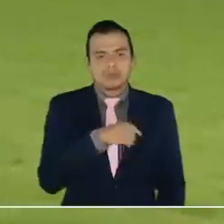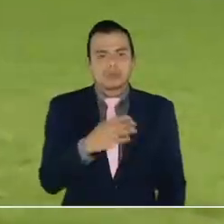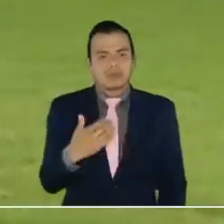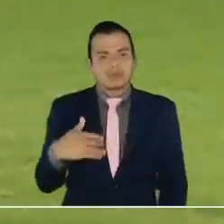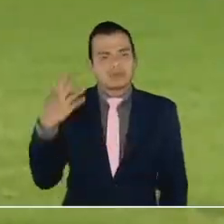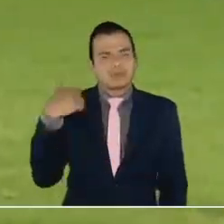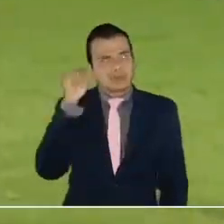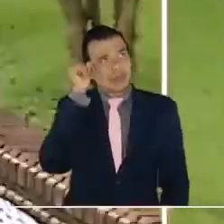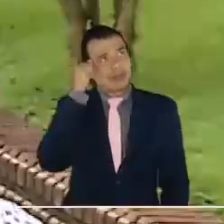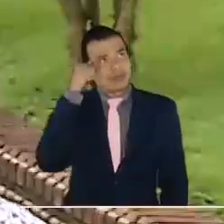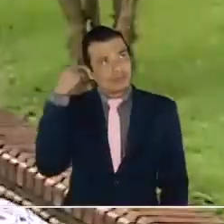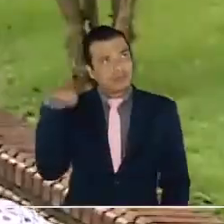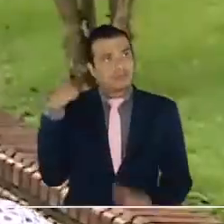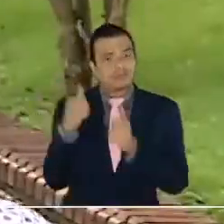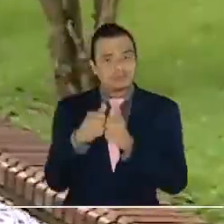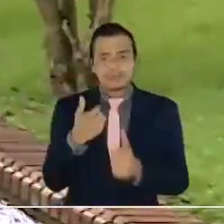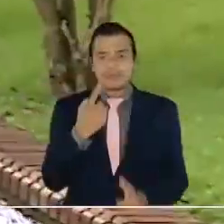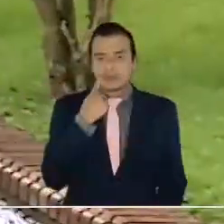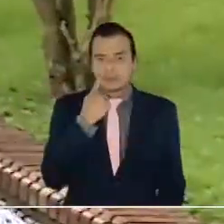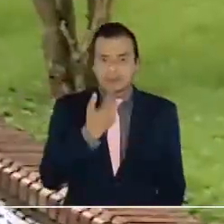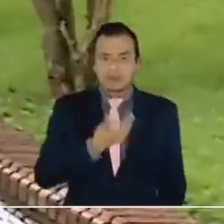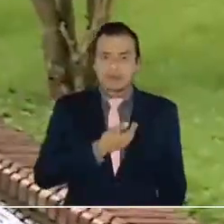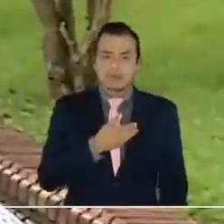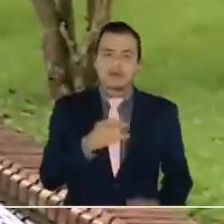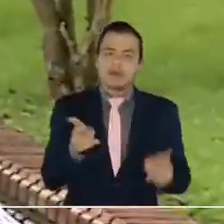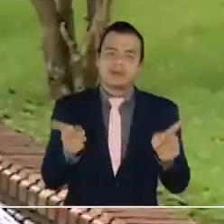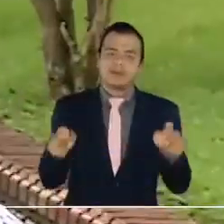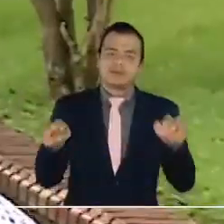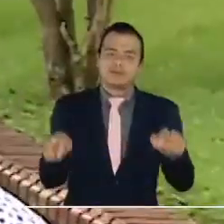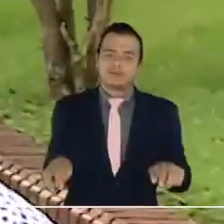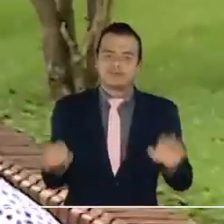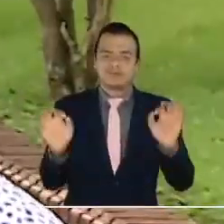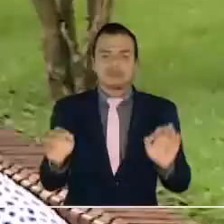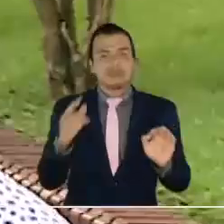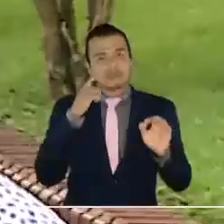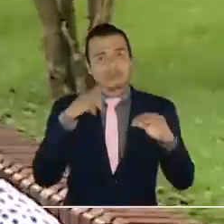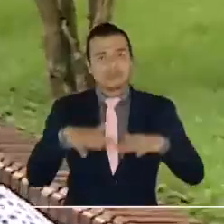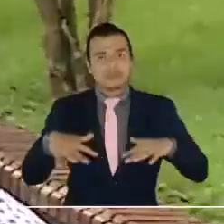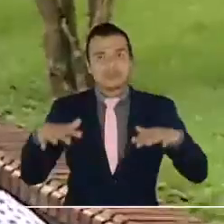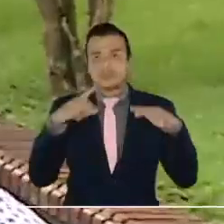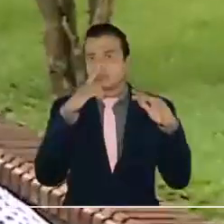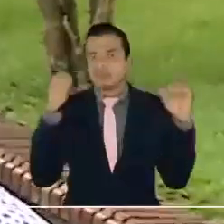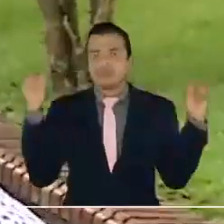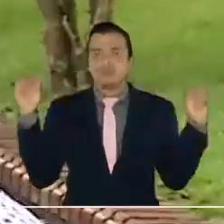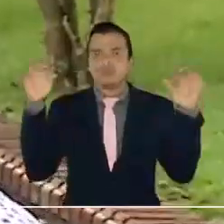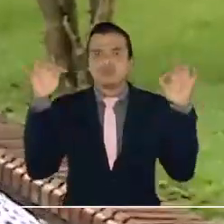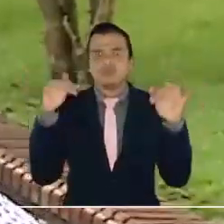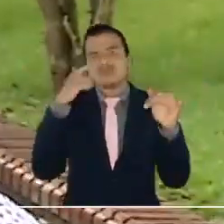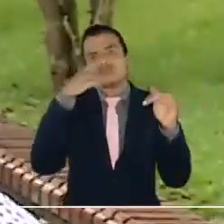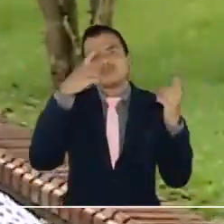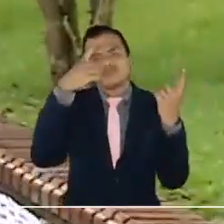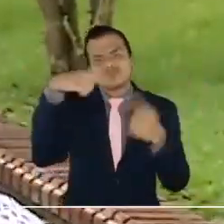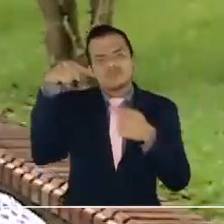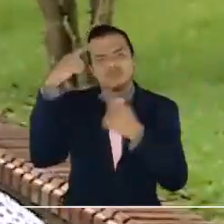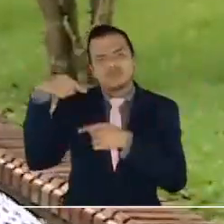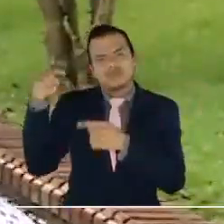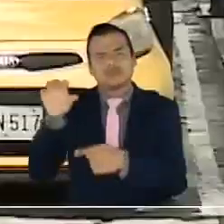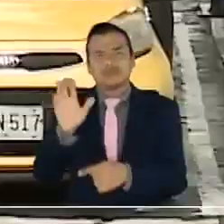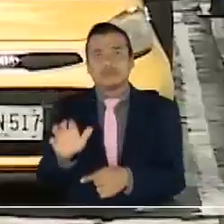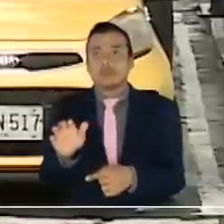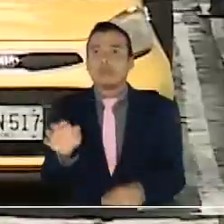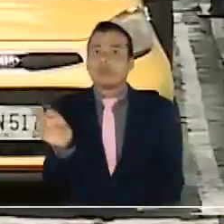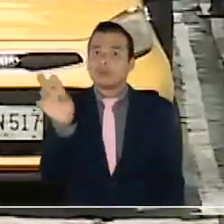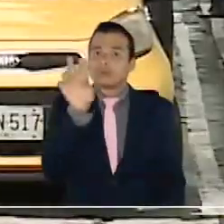papá, relajados. Es un sitio que es turístico y anteriormente pues se veían unas cosas pues que ningún turista quisiera